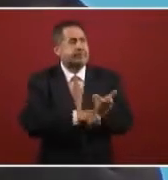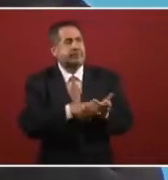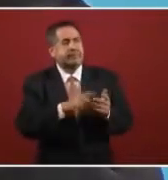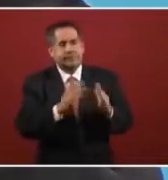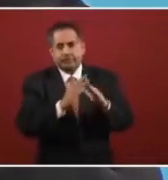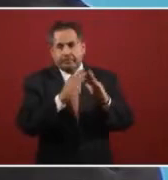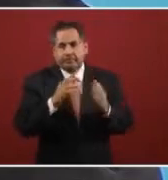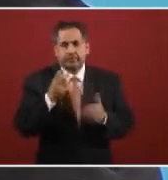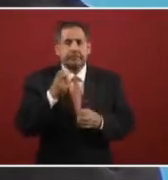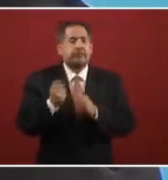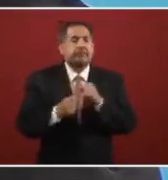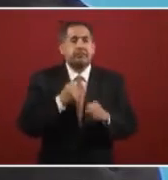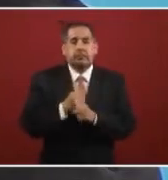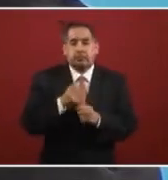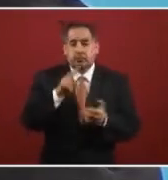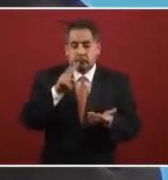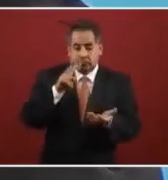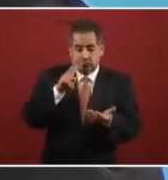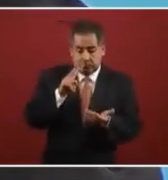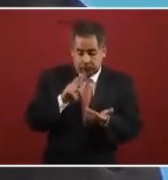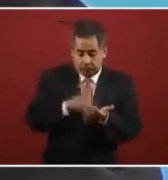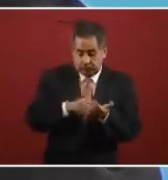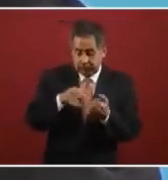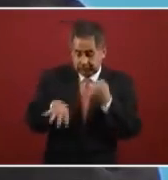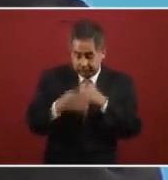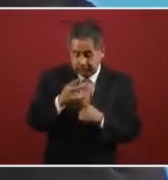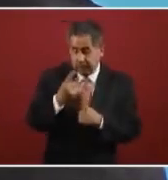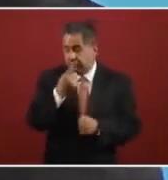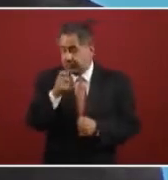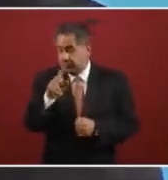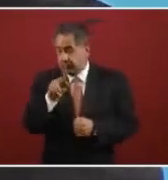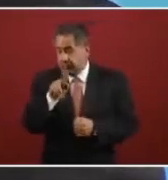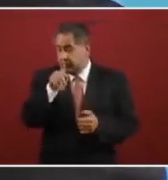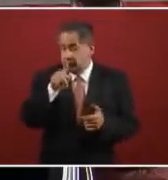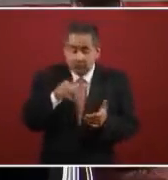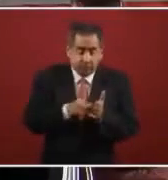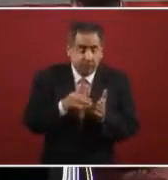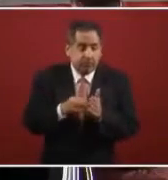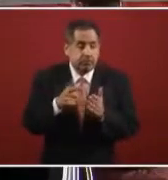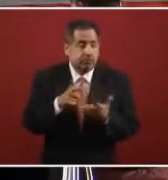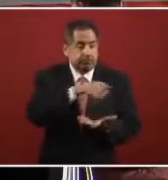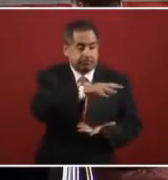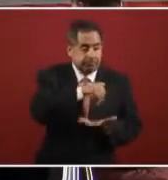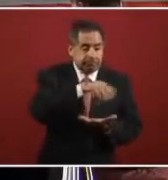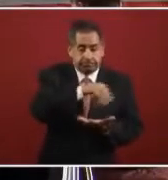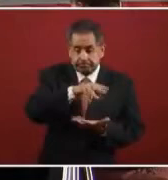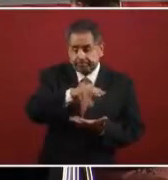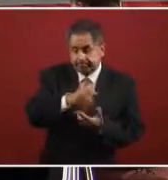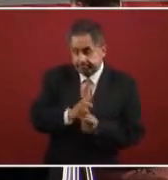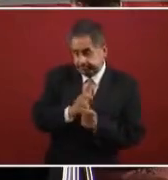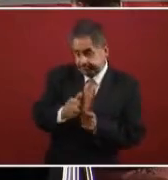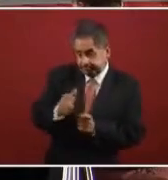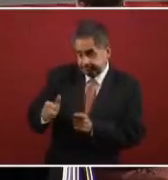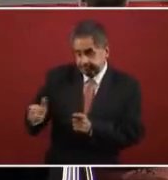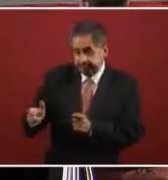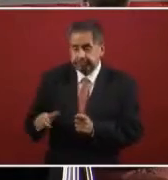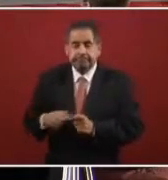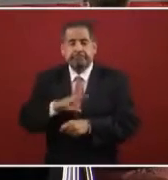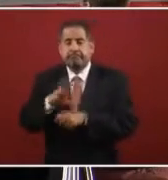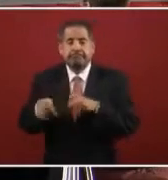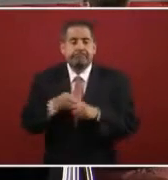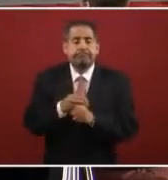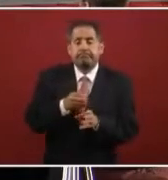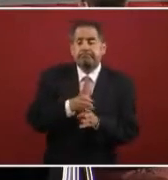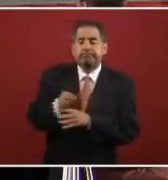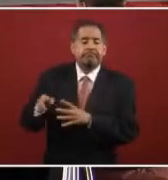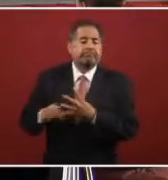2014 valuada en 181 millones de pesos. So they sold it to the government. Ciudadanos chino-mexicano